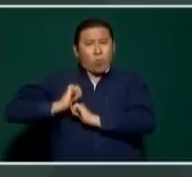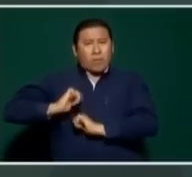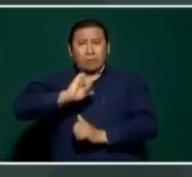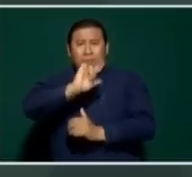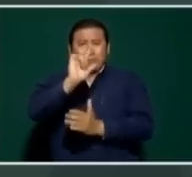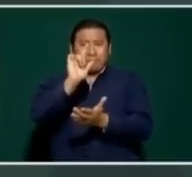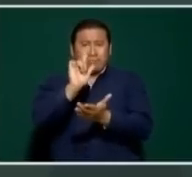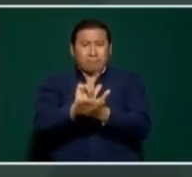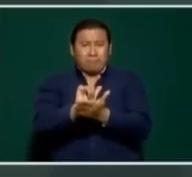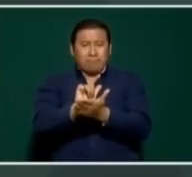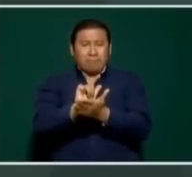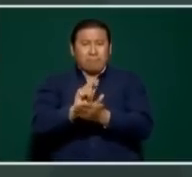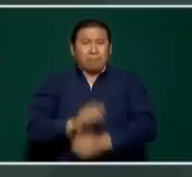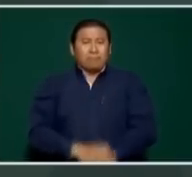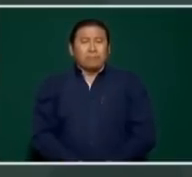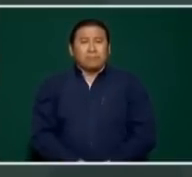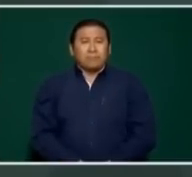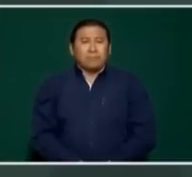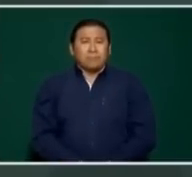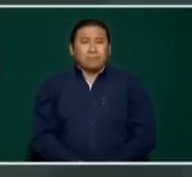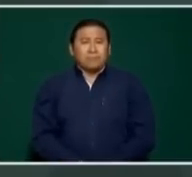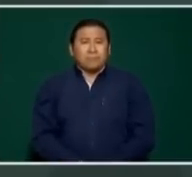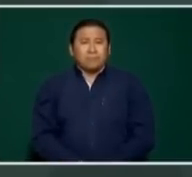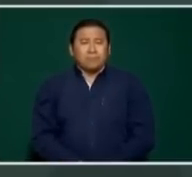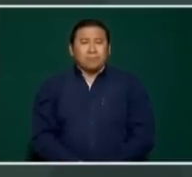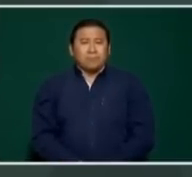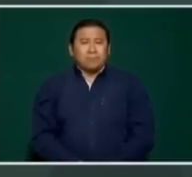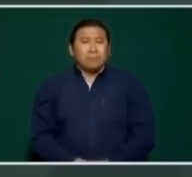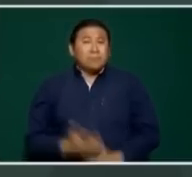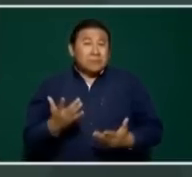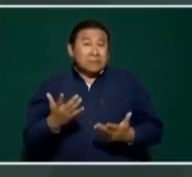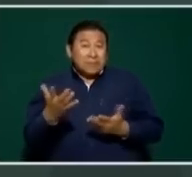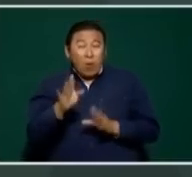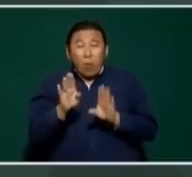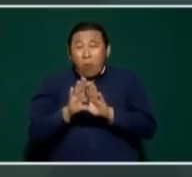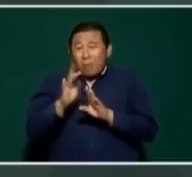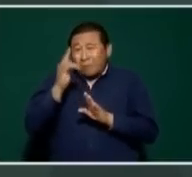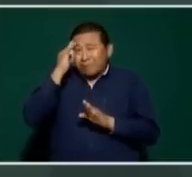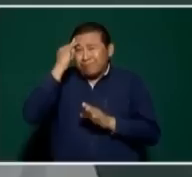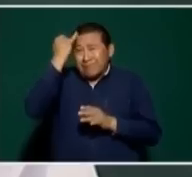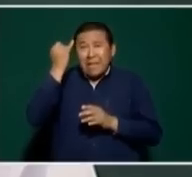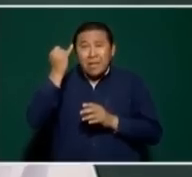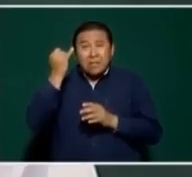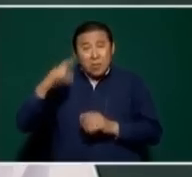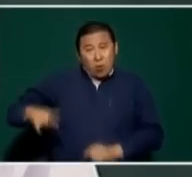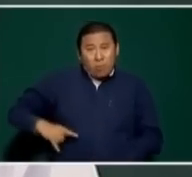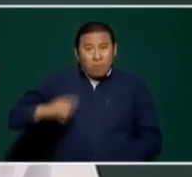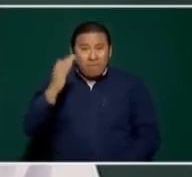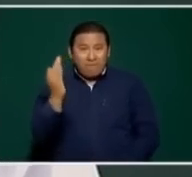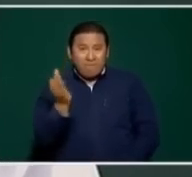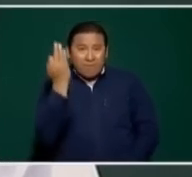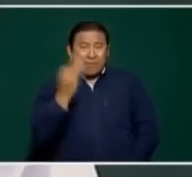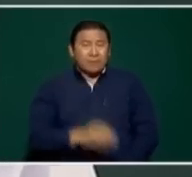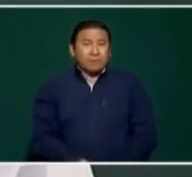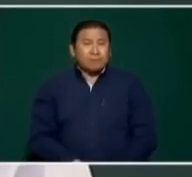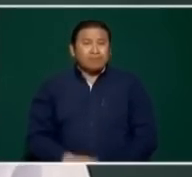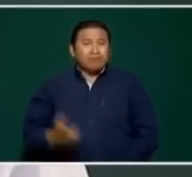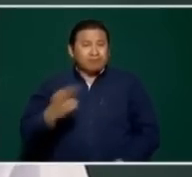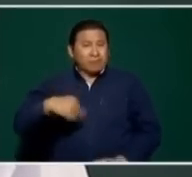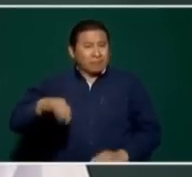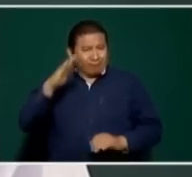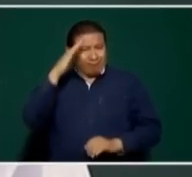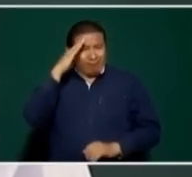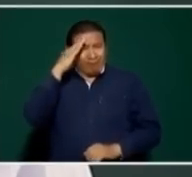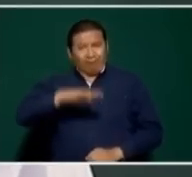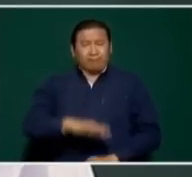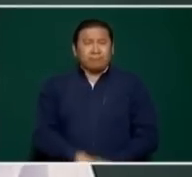locales, pero en la concepción del gobierno federal nosotros